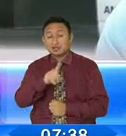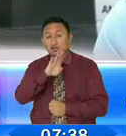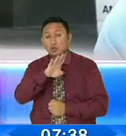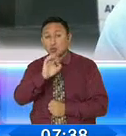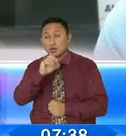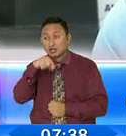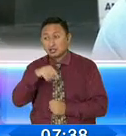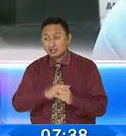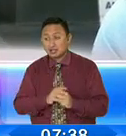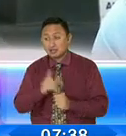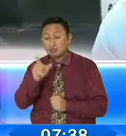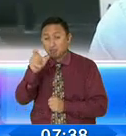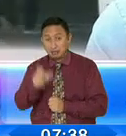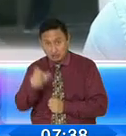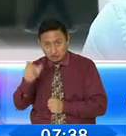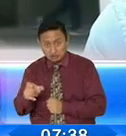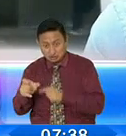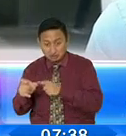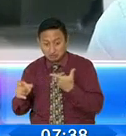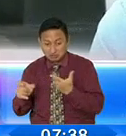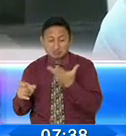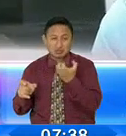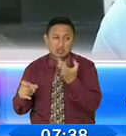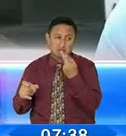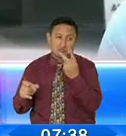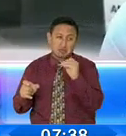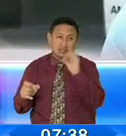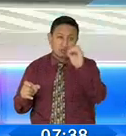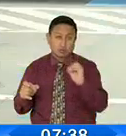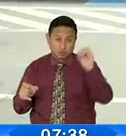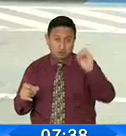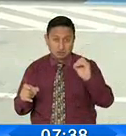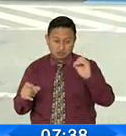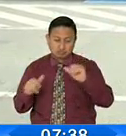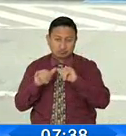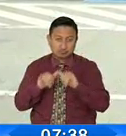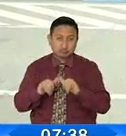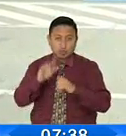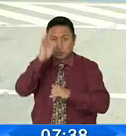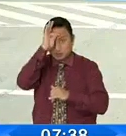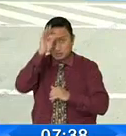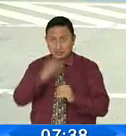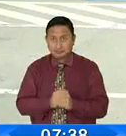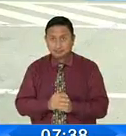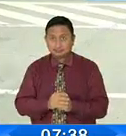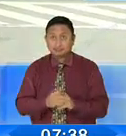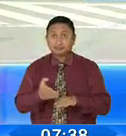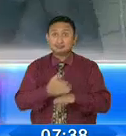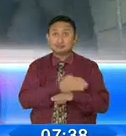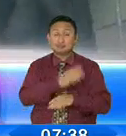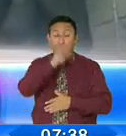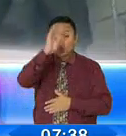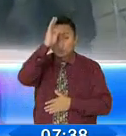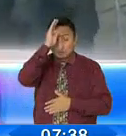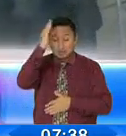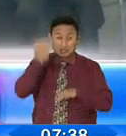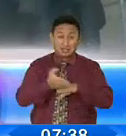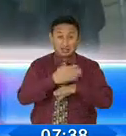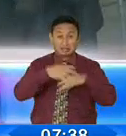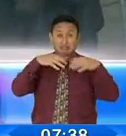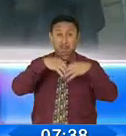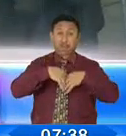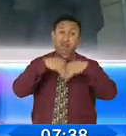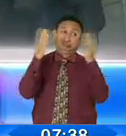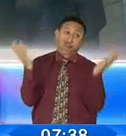requieren hospitalización alrededor del 15 al 20%. El hospital pasó de estar sobresaturado a saturado, es